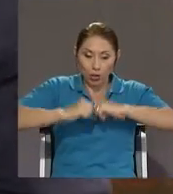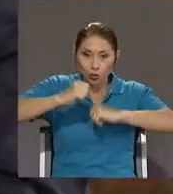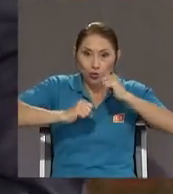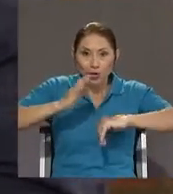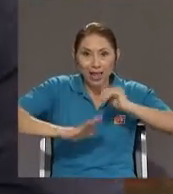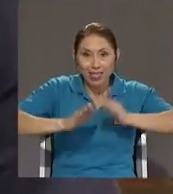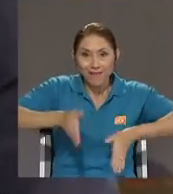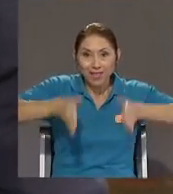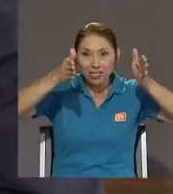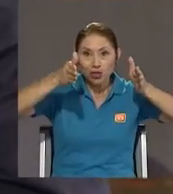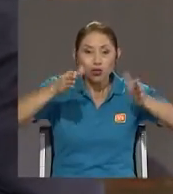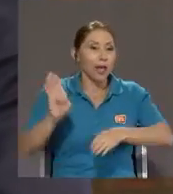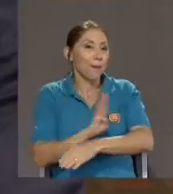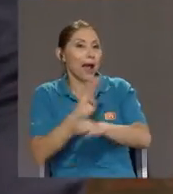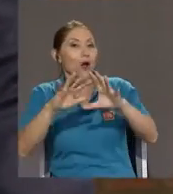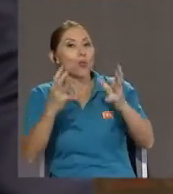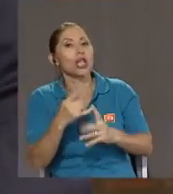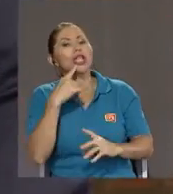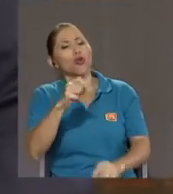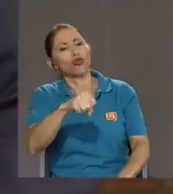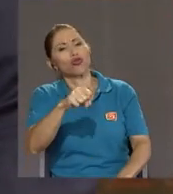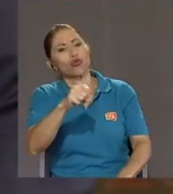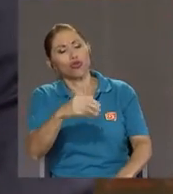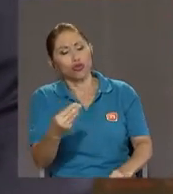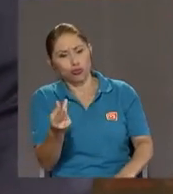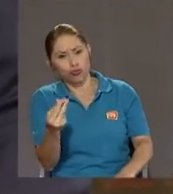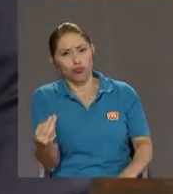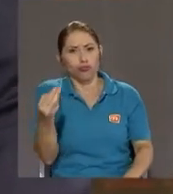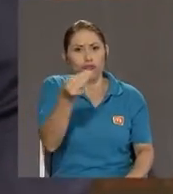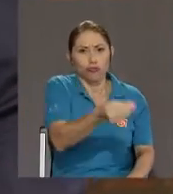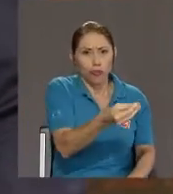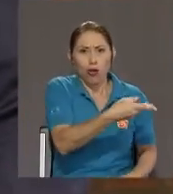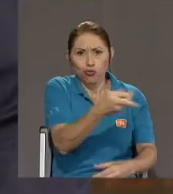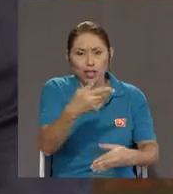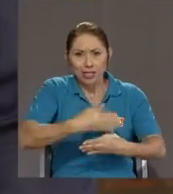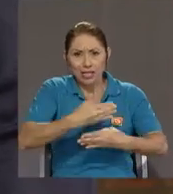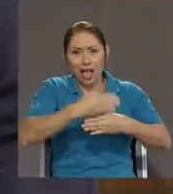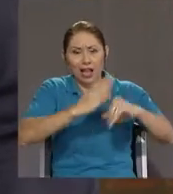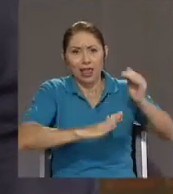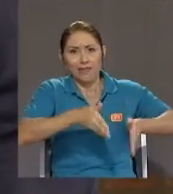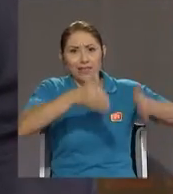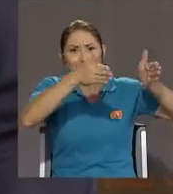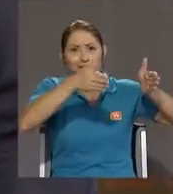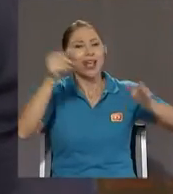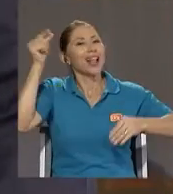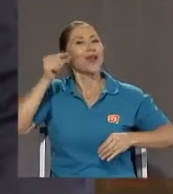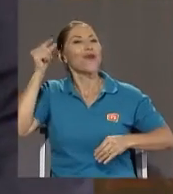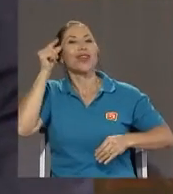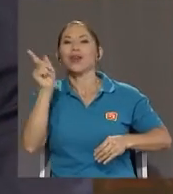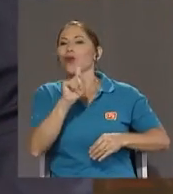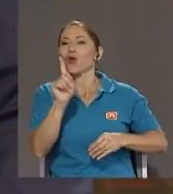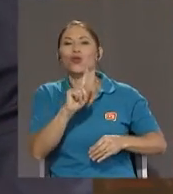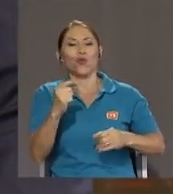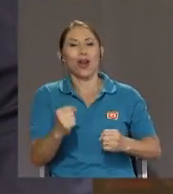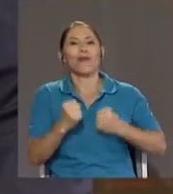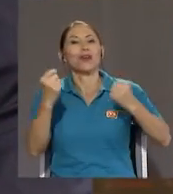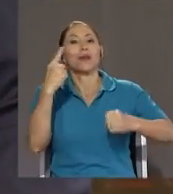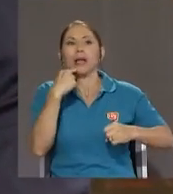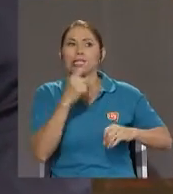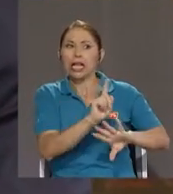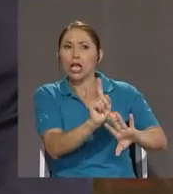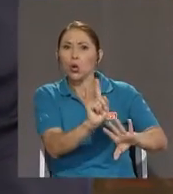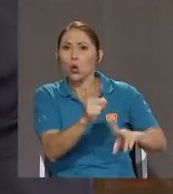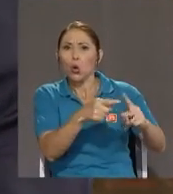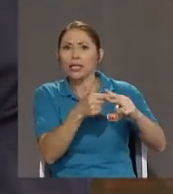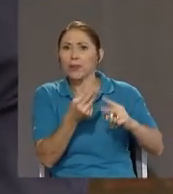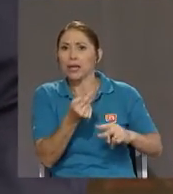hagan edificios. Y ya el gobierno no tuvo la fuerza en ese momento para decirles, no, ese préstamo no va. Ya